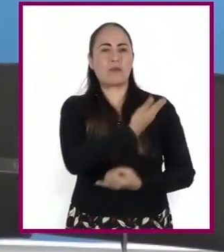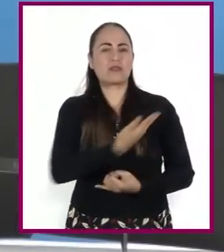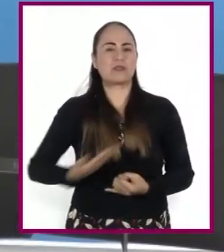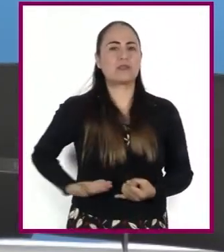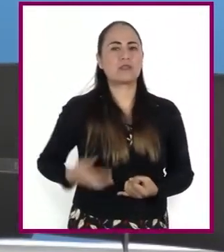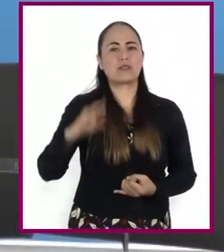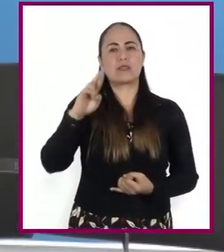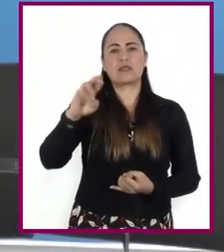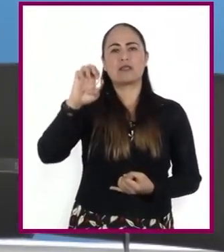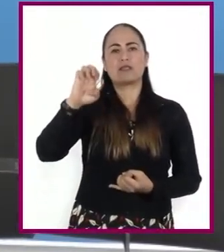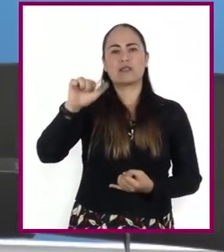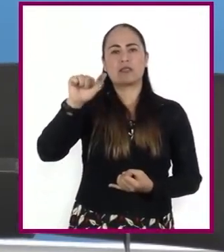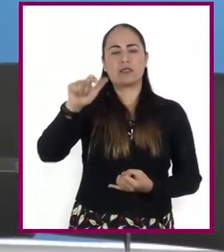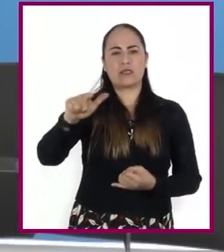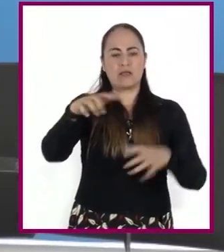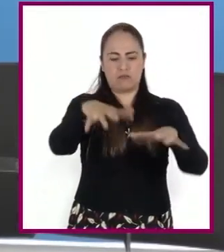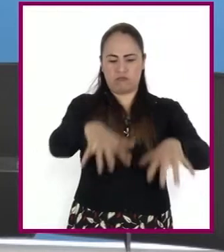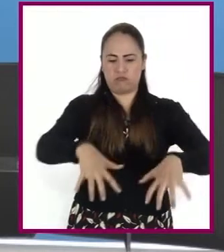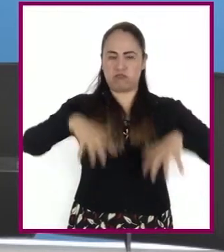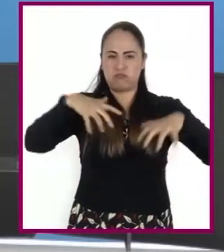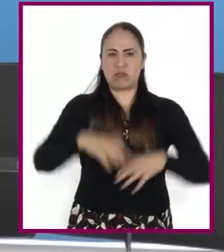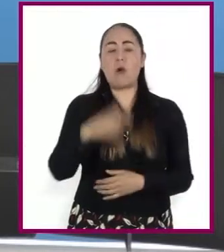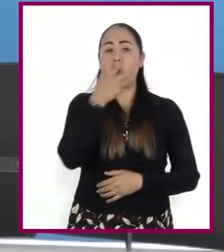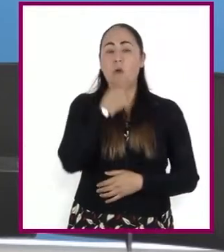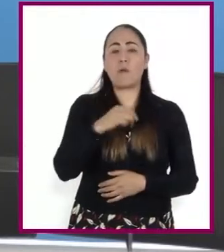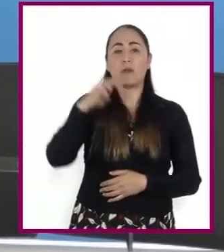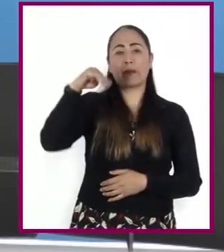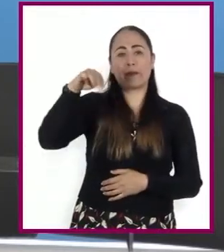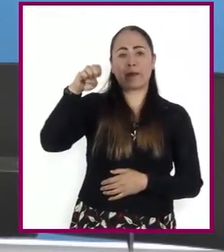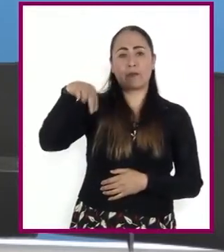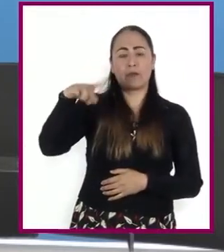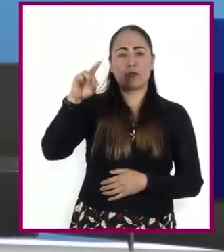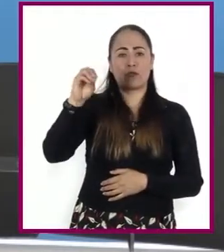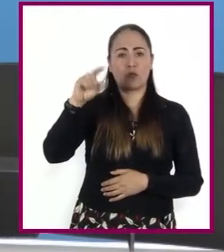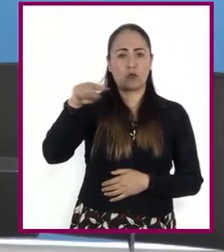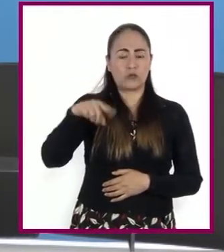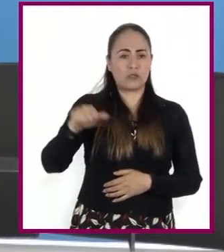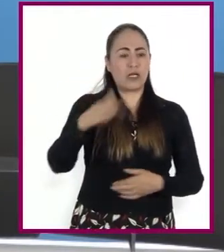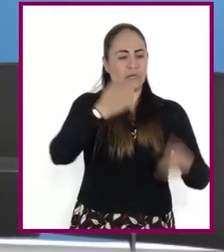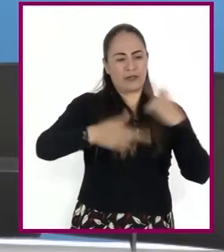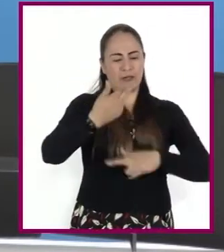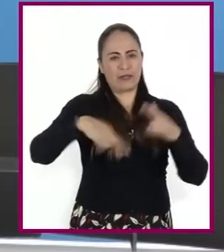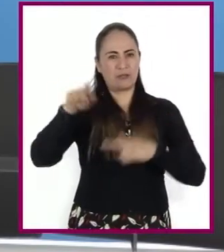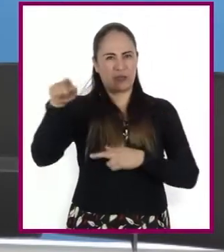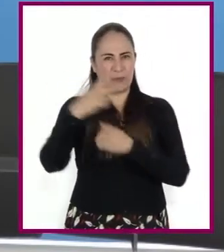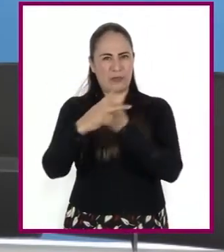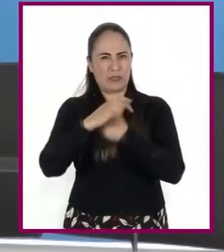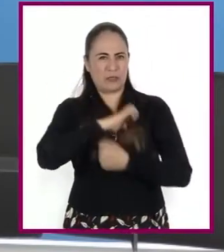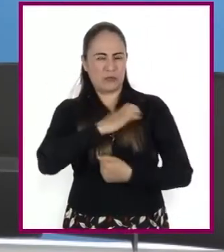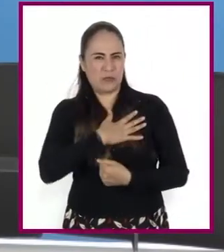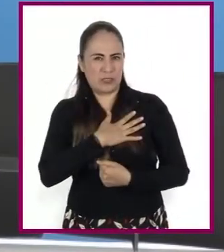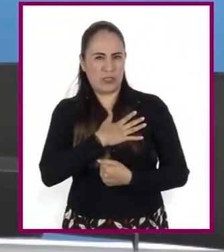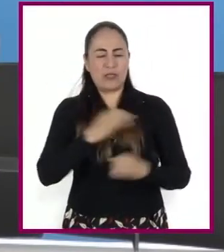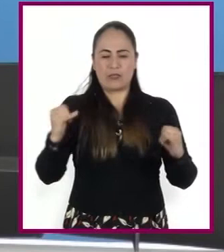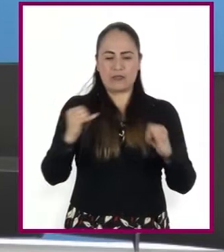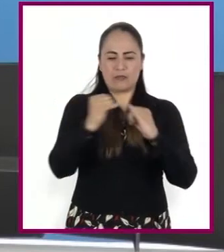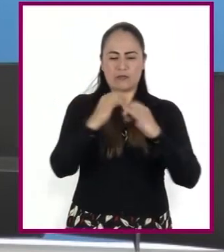hierro de rescate, método que usaban los españoles para marcar a los indígenas con hierro